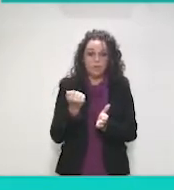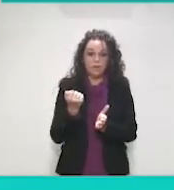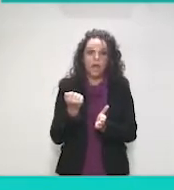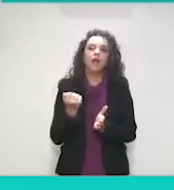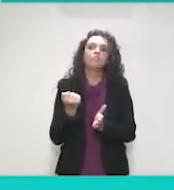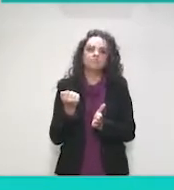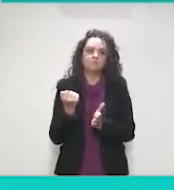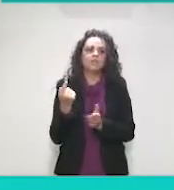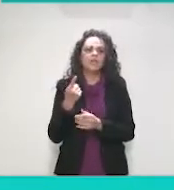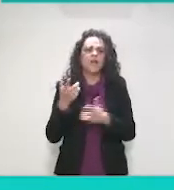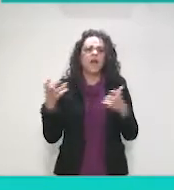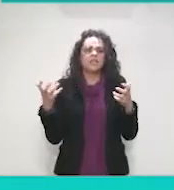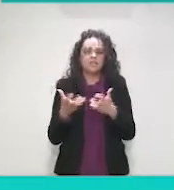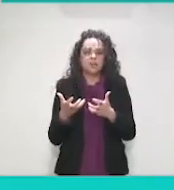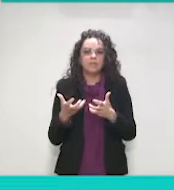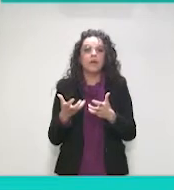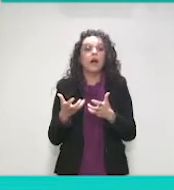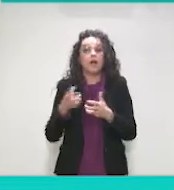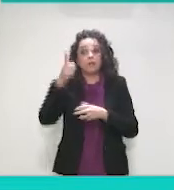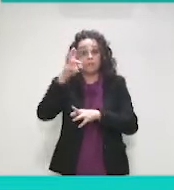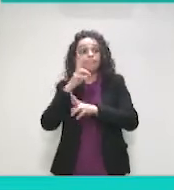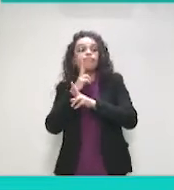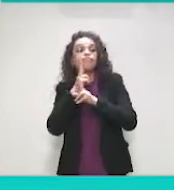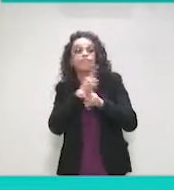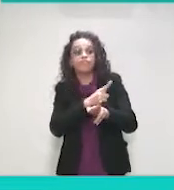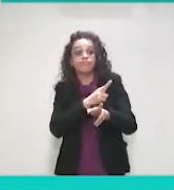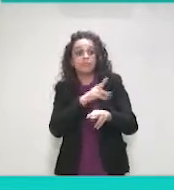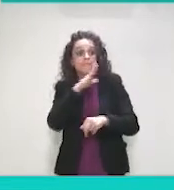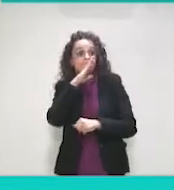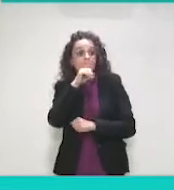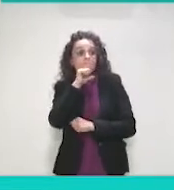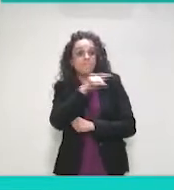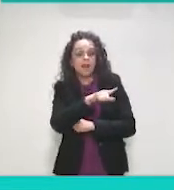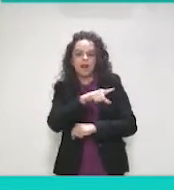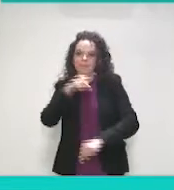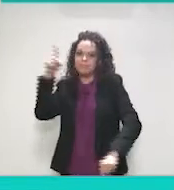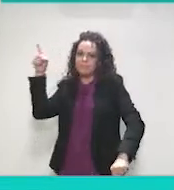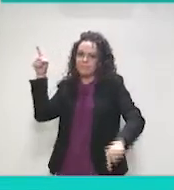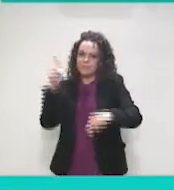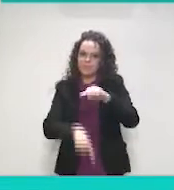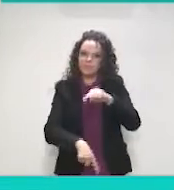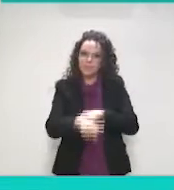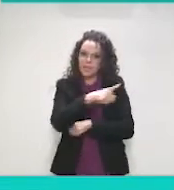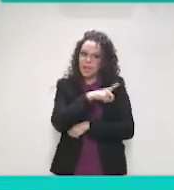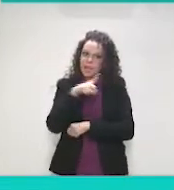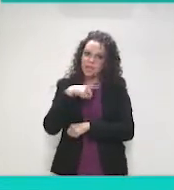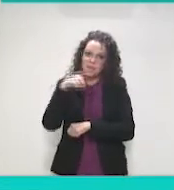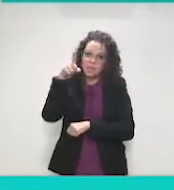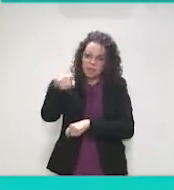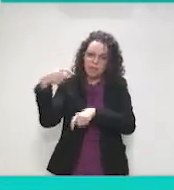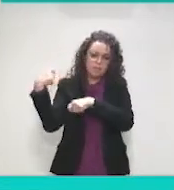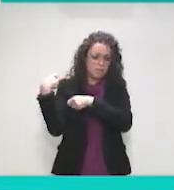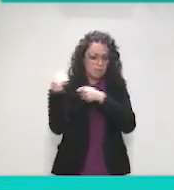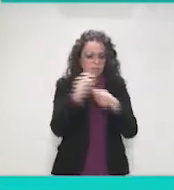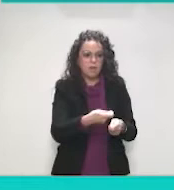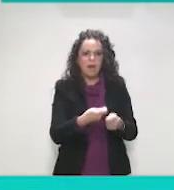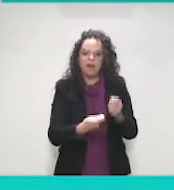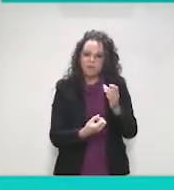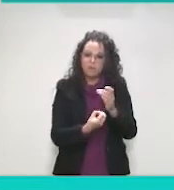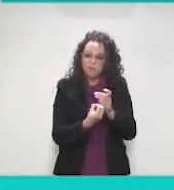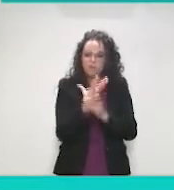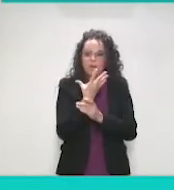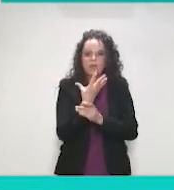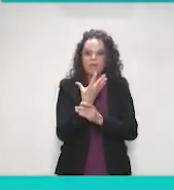estaríamos revocando está mal la respuesta a esta respuesta defectuosa esta respuesta que ya dije es para